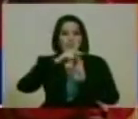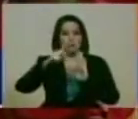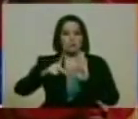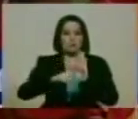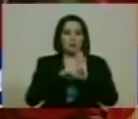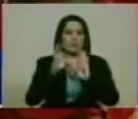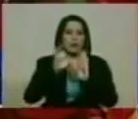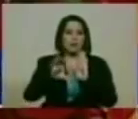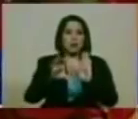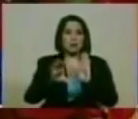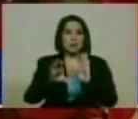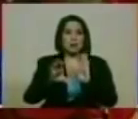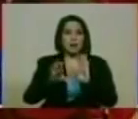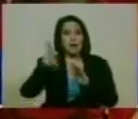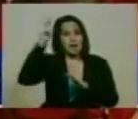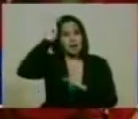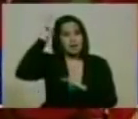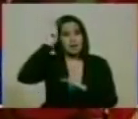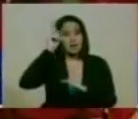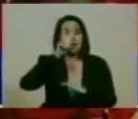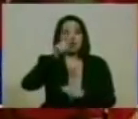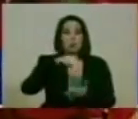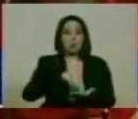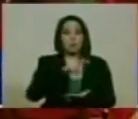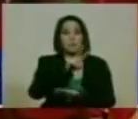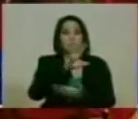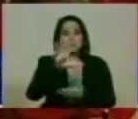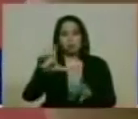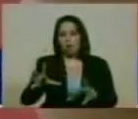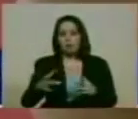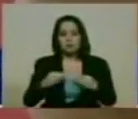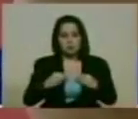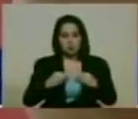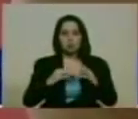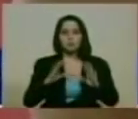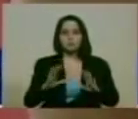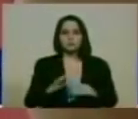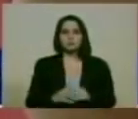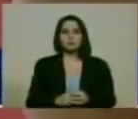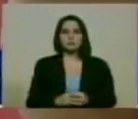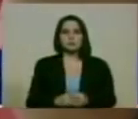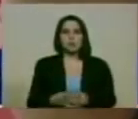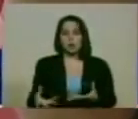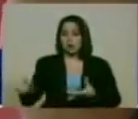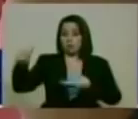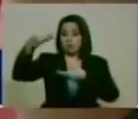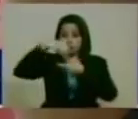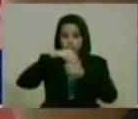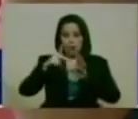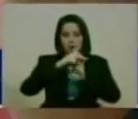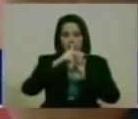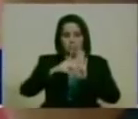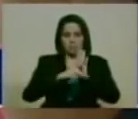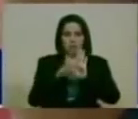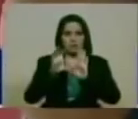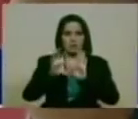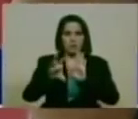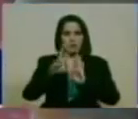indígena 2025. Lo acepto. Lo incorpora al Plan de la Patria